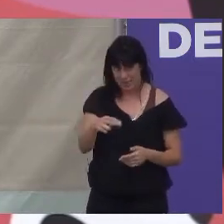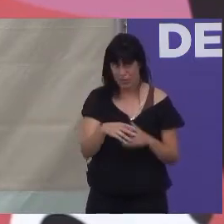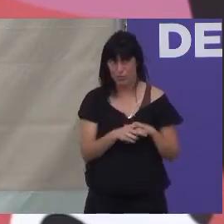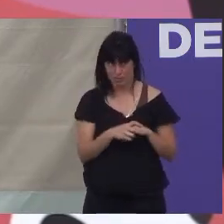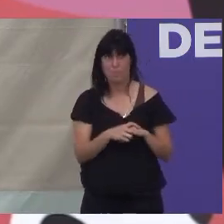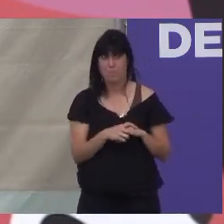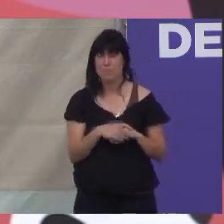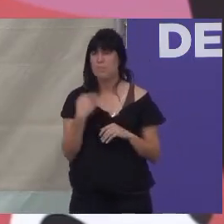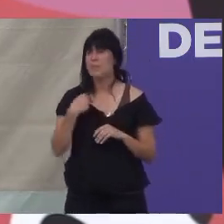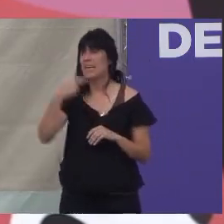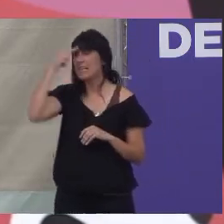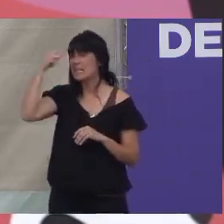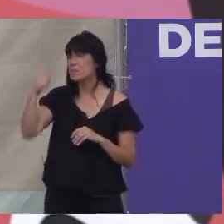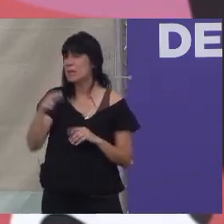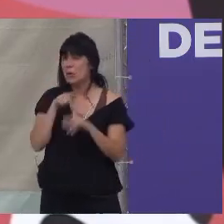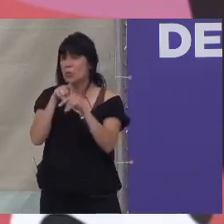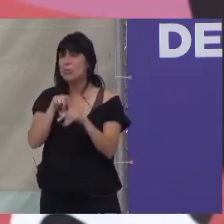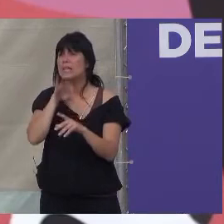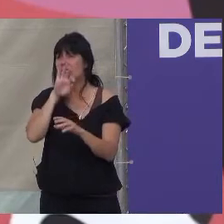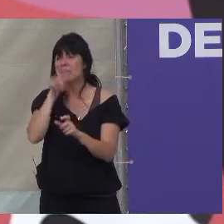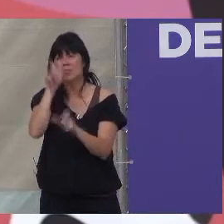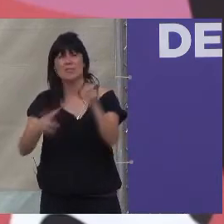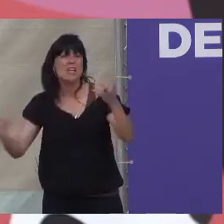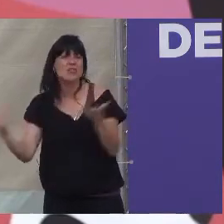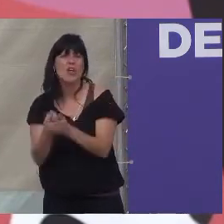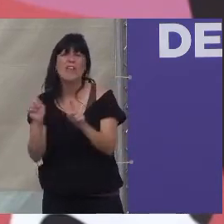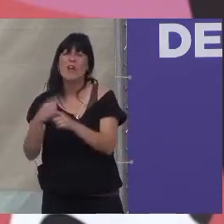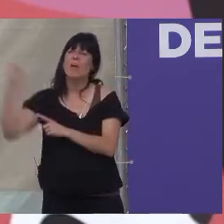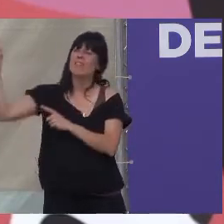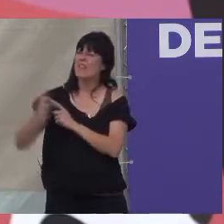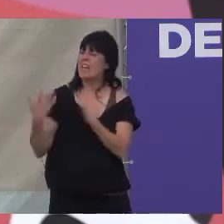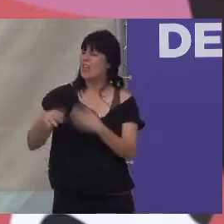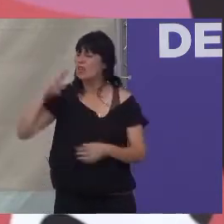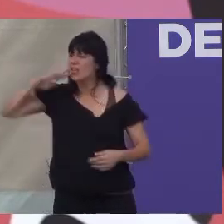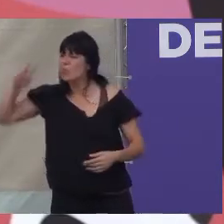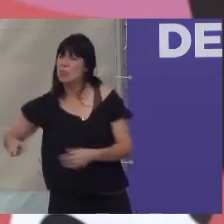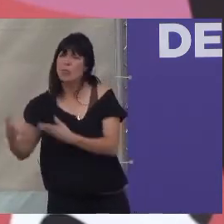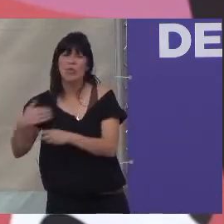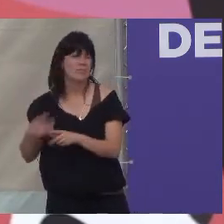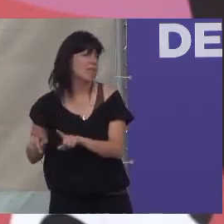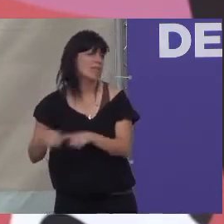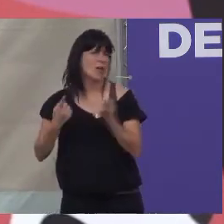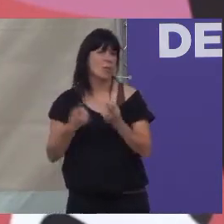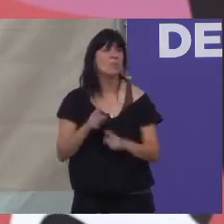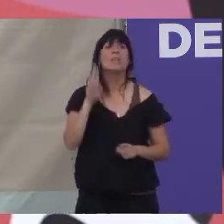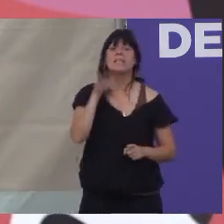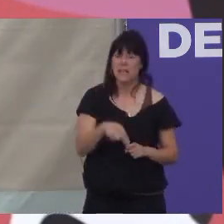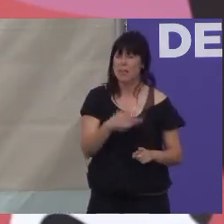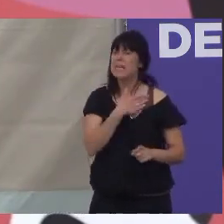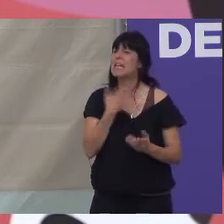por todas las personas, vengan de donde vengan. Y me gustaría pedir justicia,